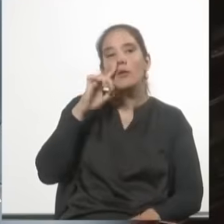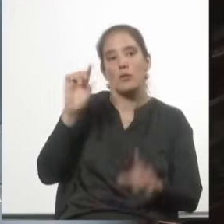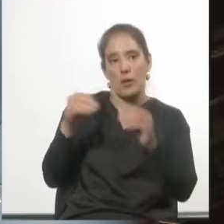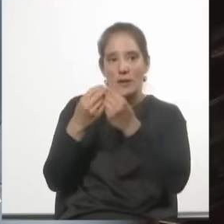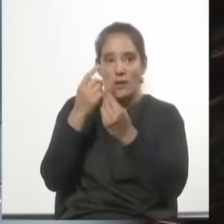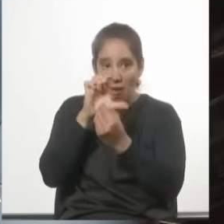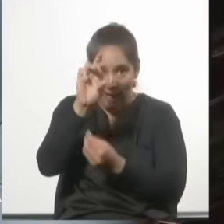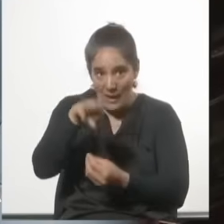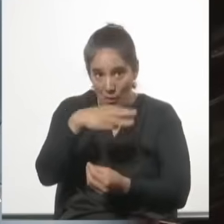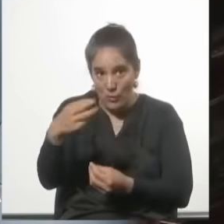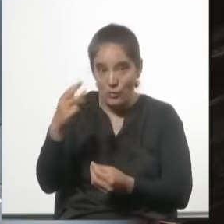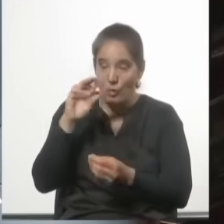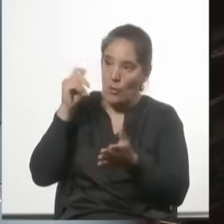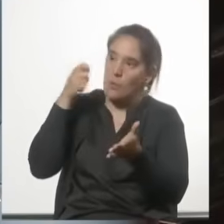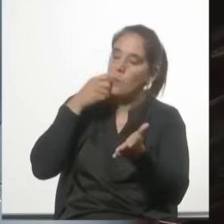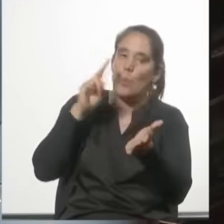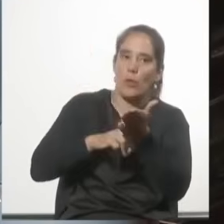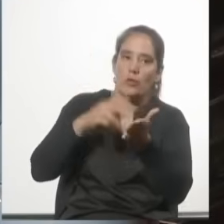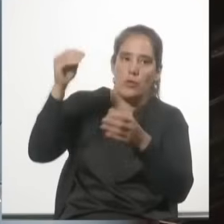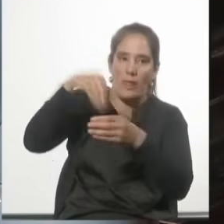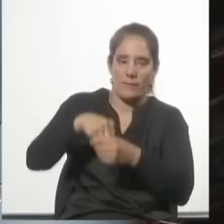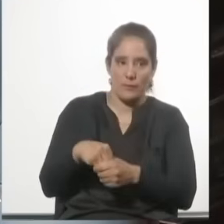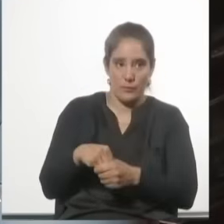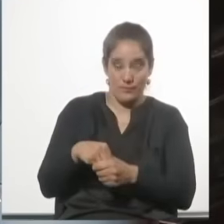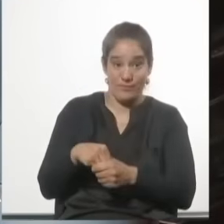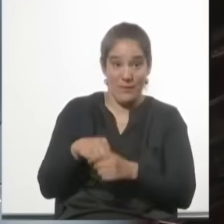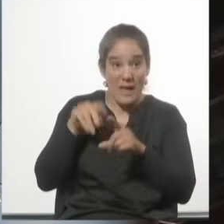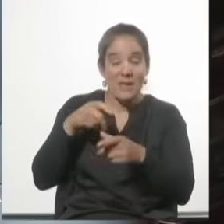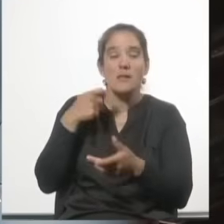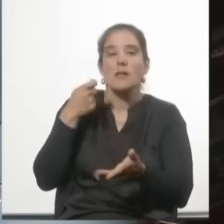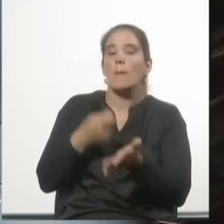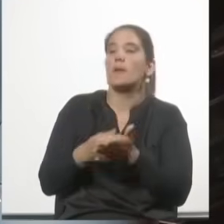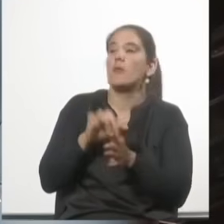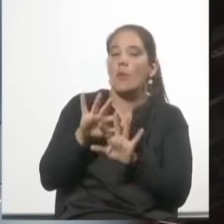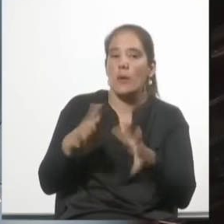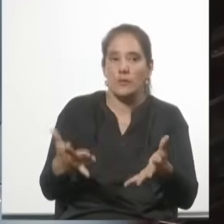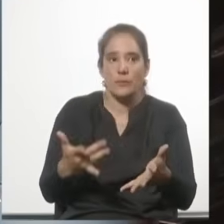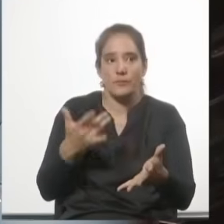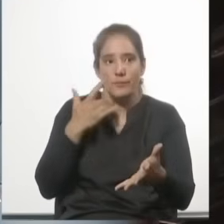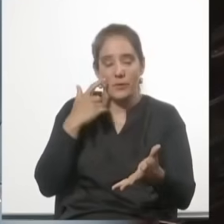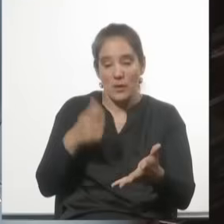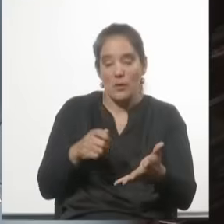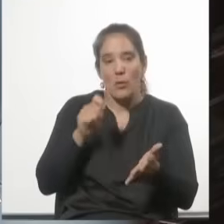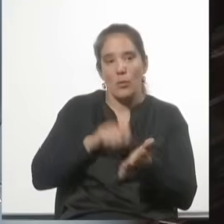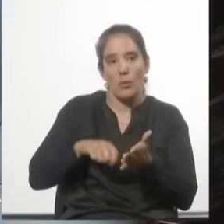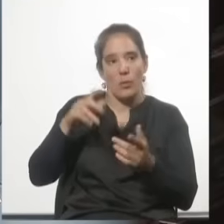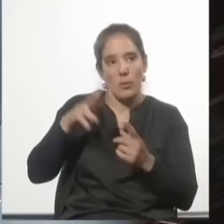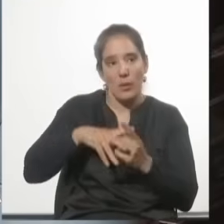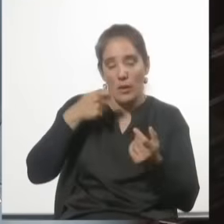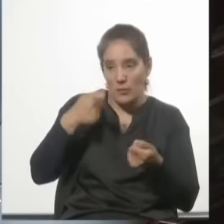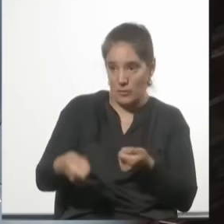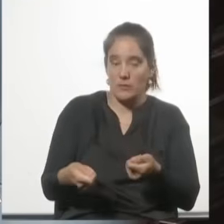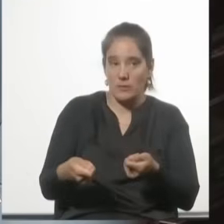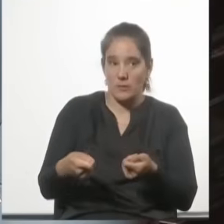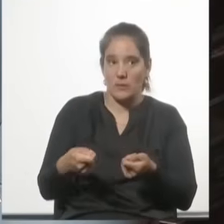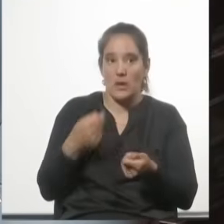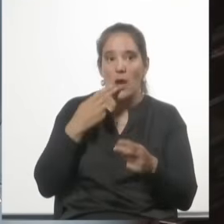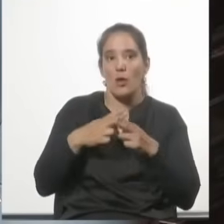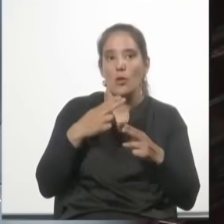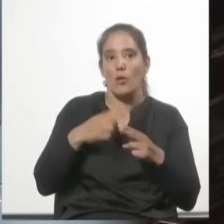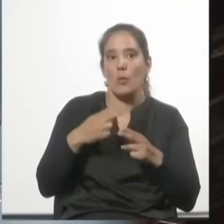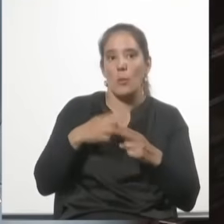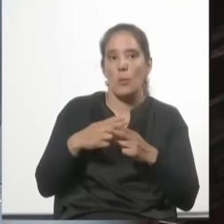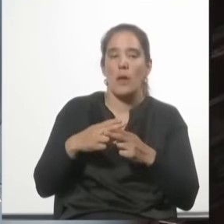41.135.000 euros, impuestos incluidos. Dicho precio se hará efectivo por el comprador mediante carta de crédito confirmada a nombre